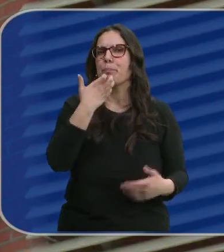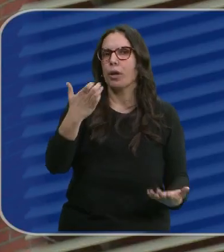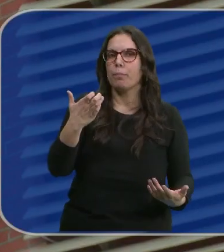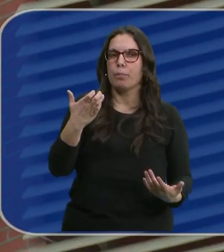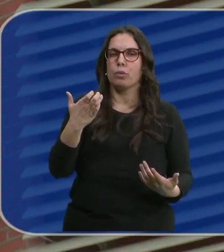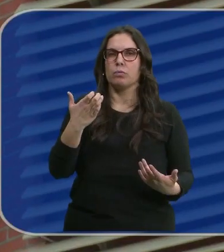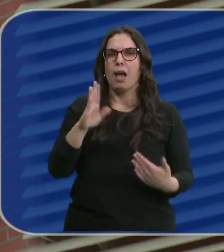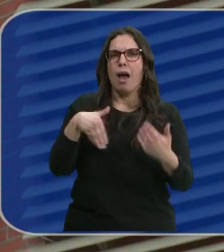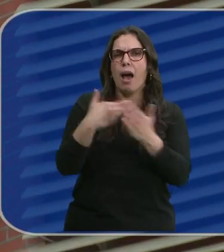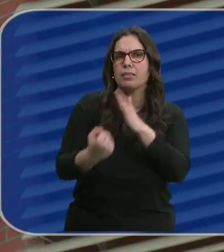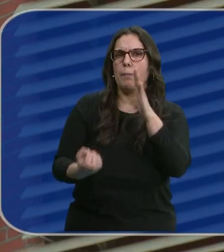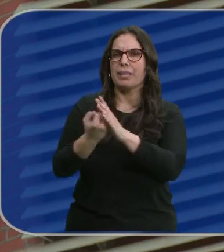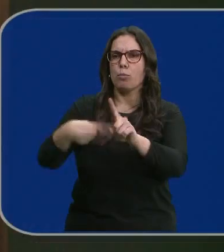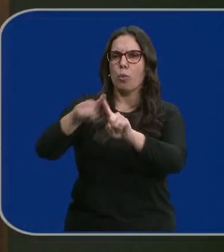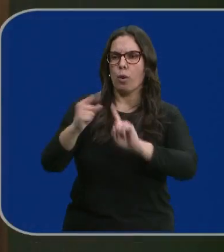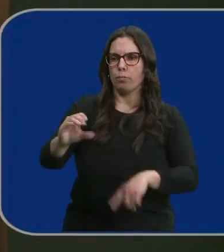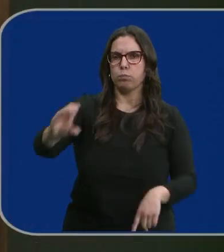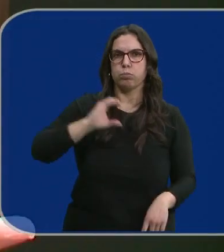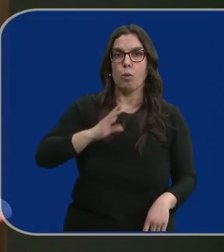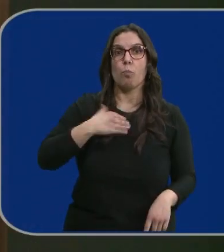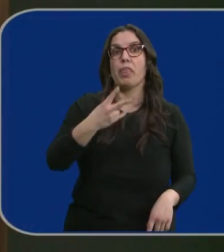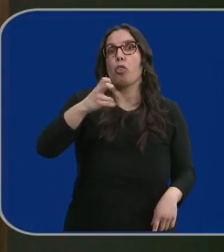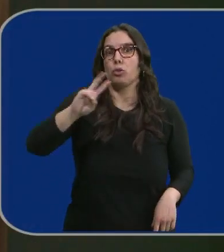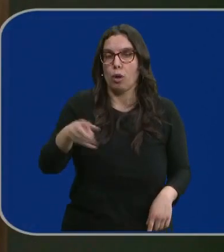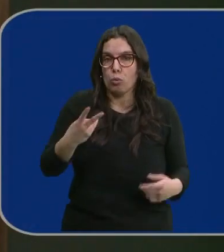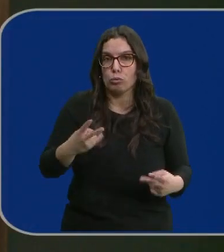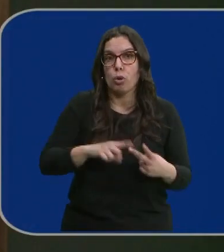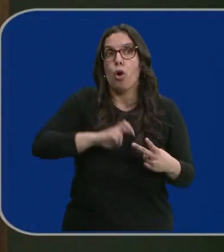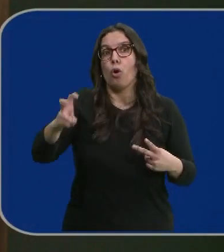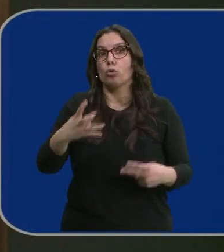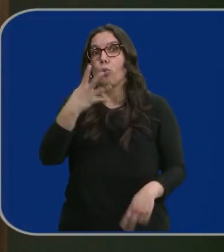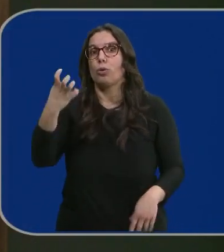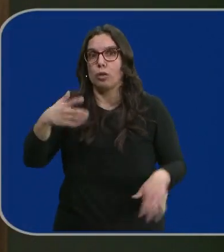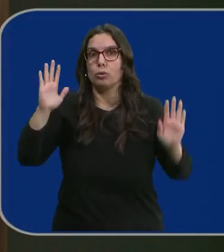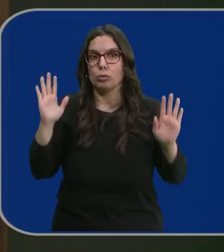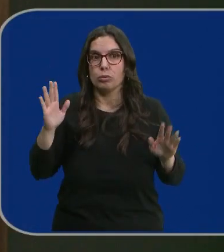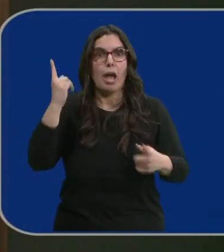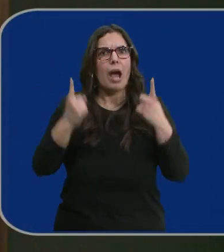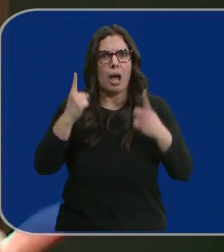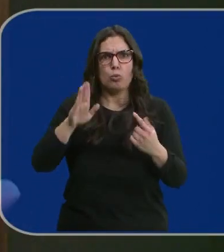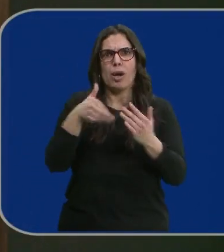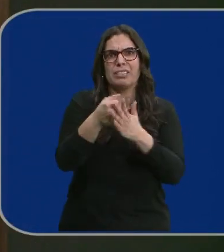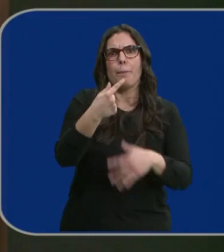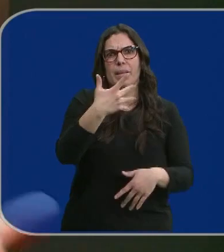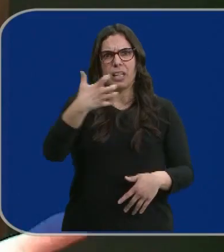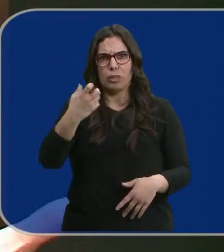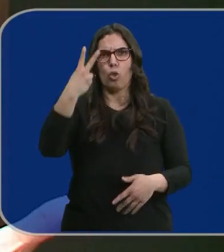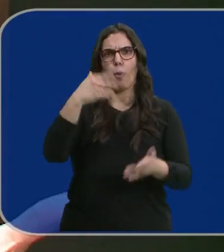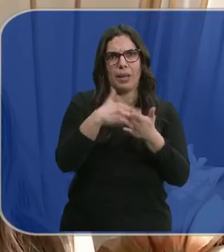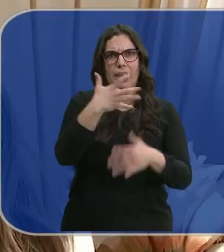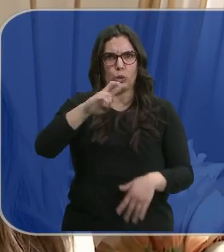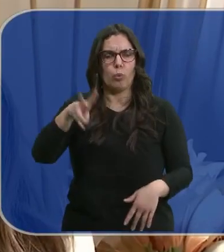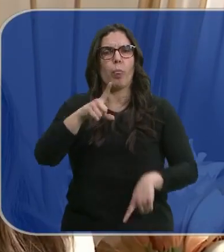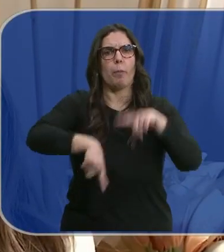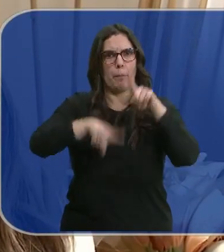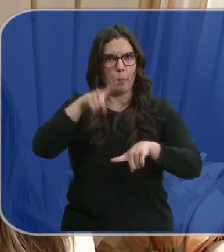¿hasta cuánto dinero nos pueden devolver? A lo mejor le devuelven 200 euros, otros que devuelven 400, pero hay gente que devuelven 1.500 o 2.500